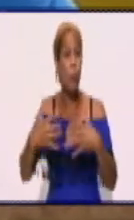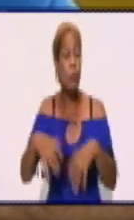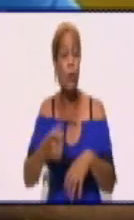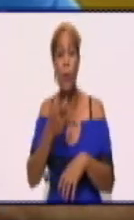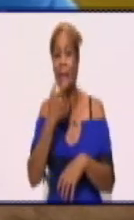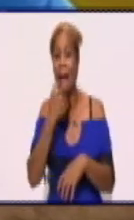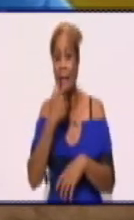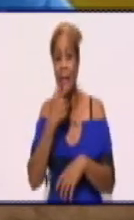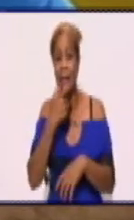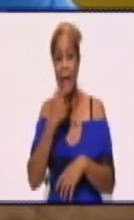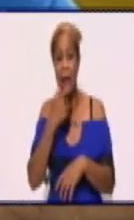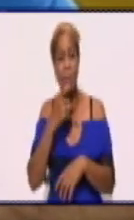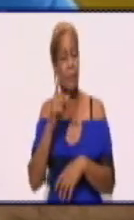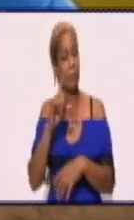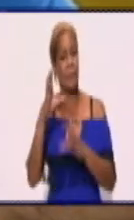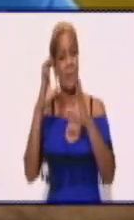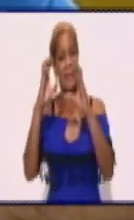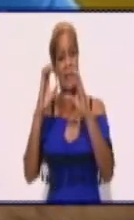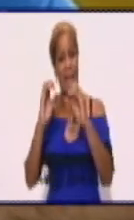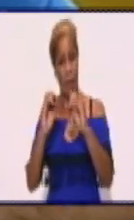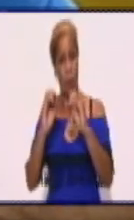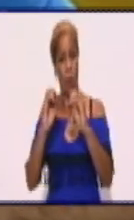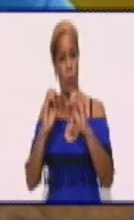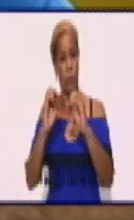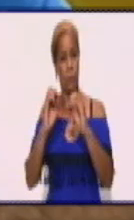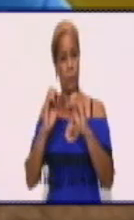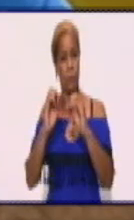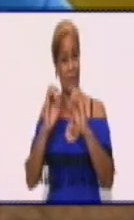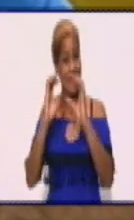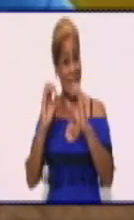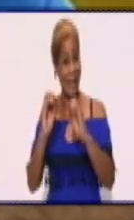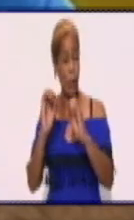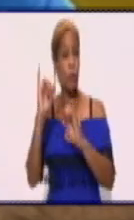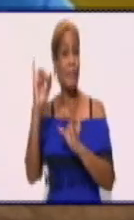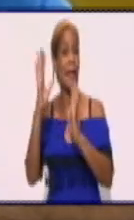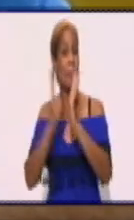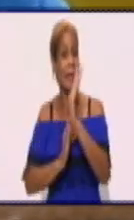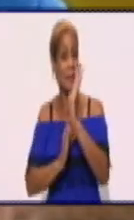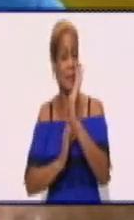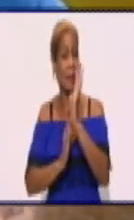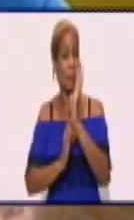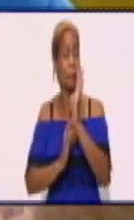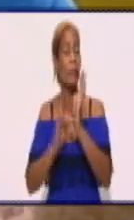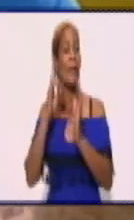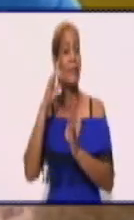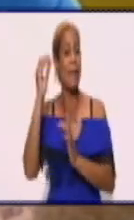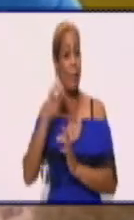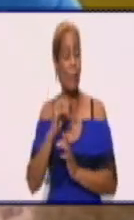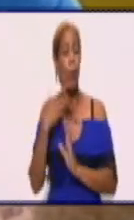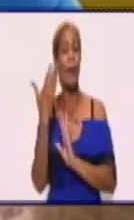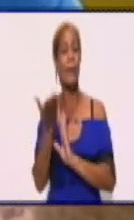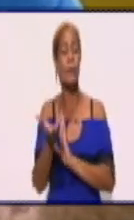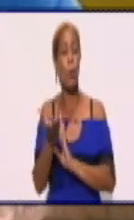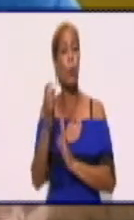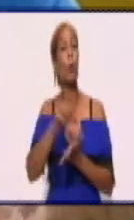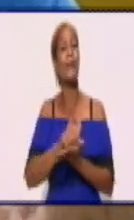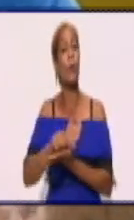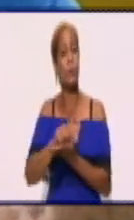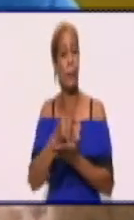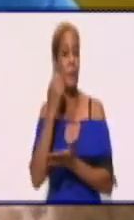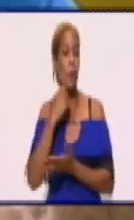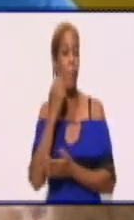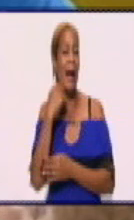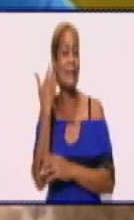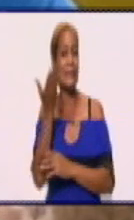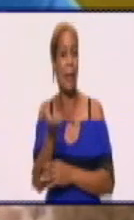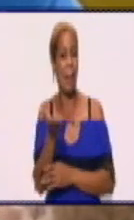entregar galleta de sal para la población, sabiendo que es uno de los productos de mayor demanda que tiene por la población. Sin embargo, no